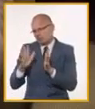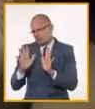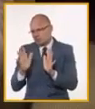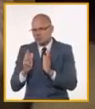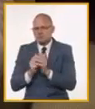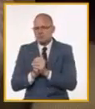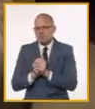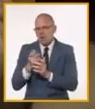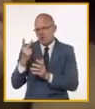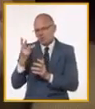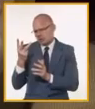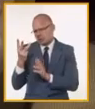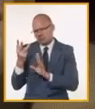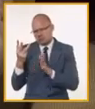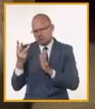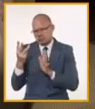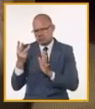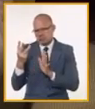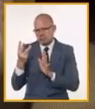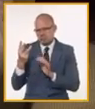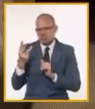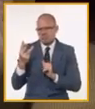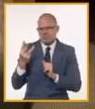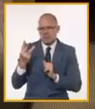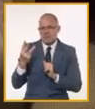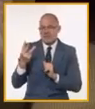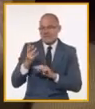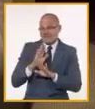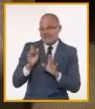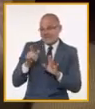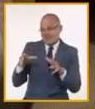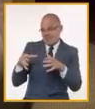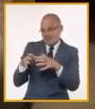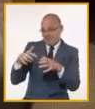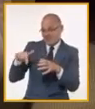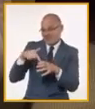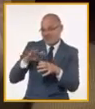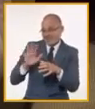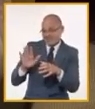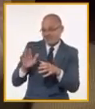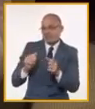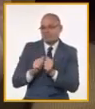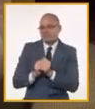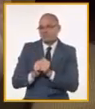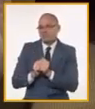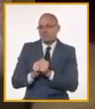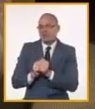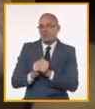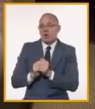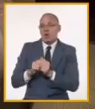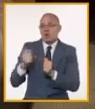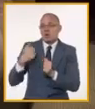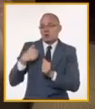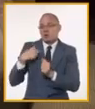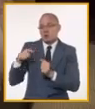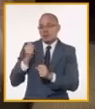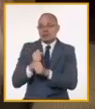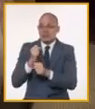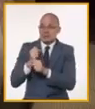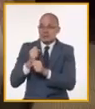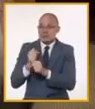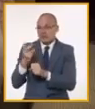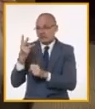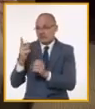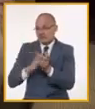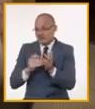o 3, no llegué. Cuando ya se formó el rollo que hubo que sacar, yo no estaba ahí, yo me fui antes. Que ahí es